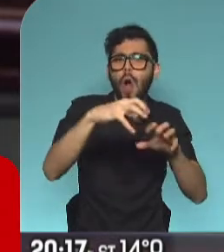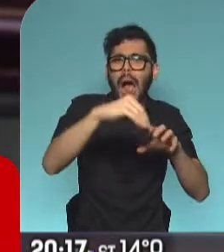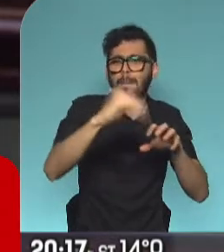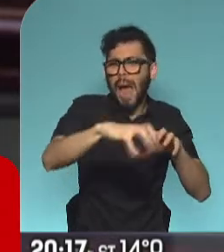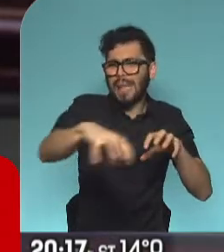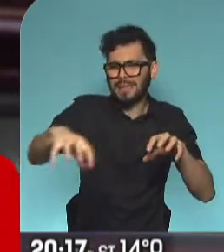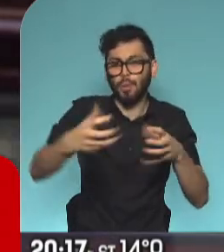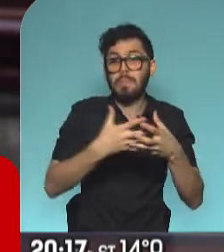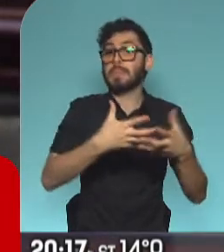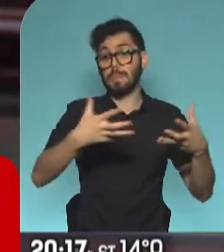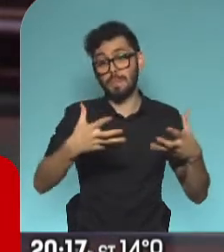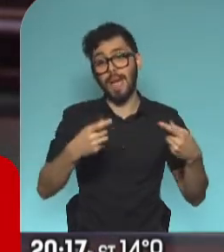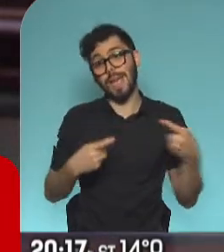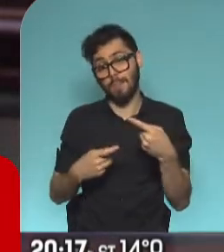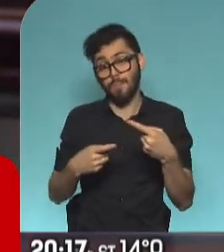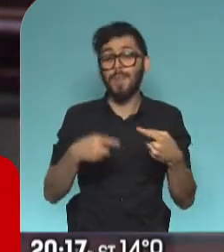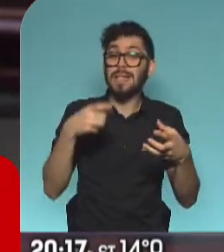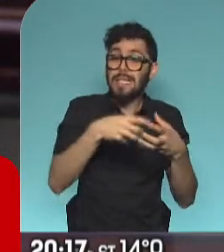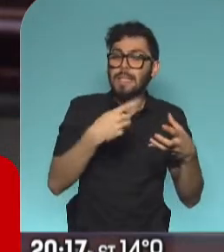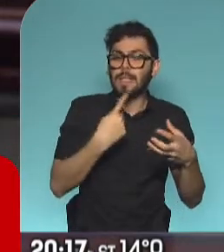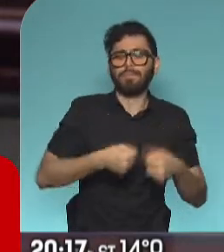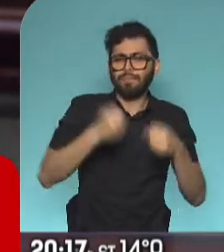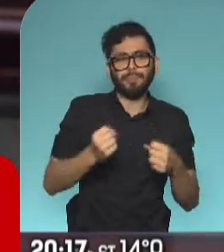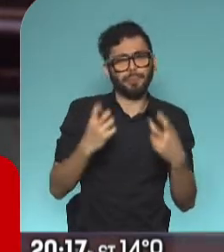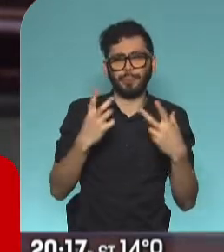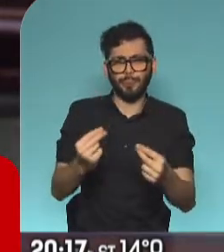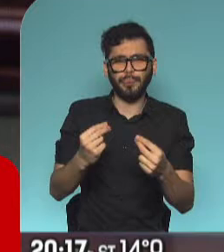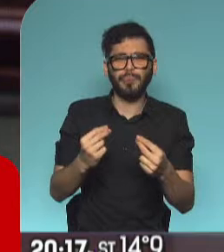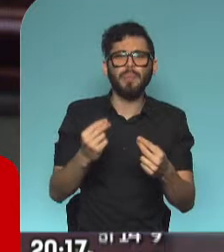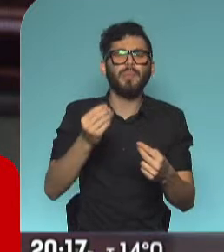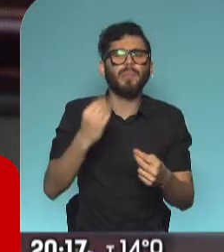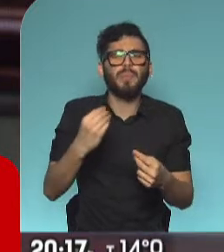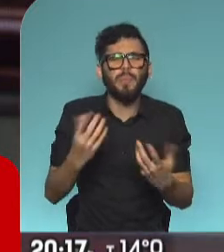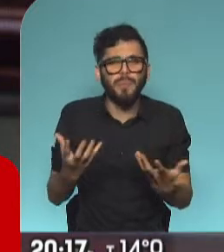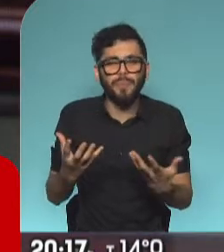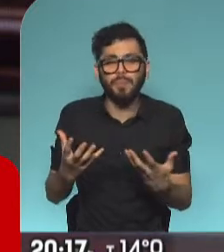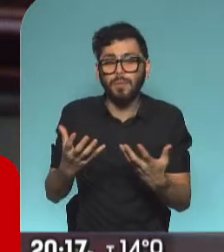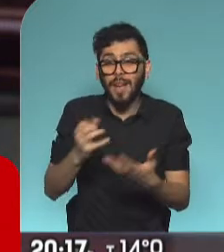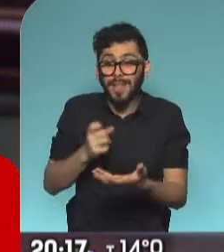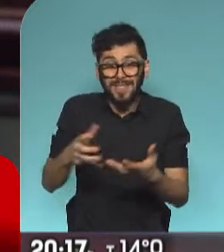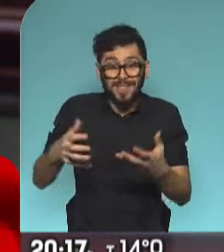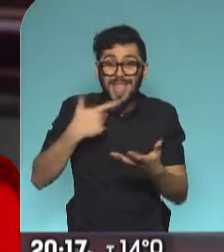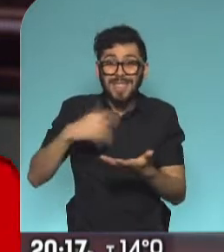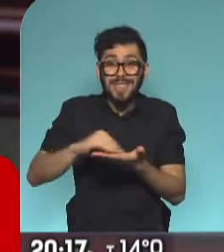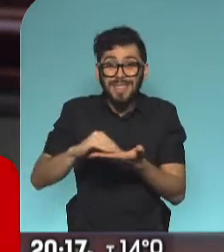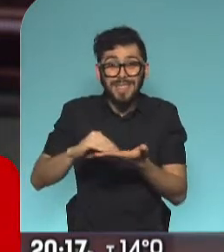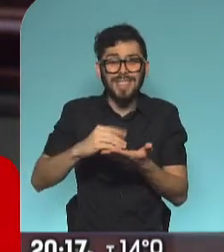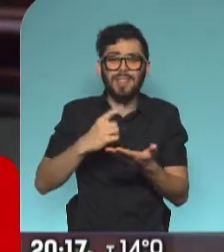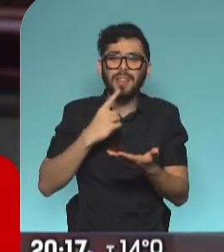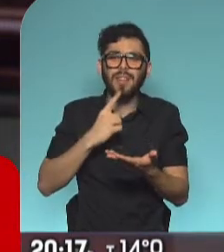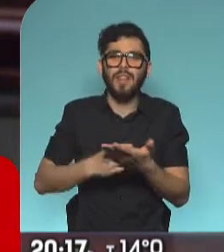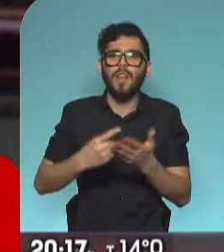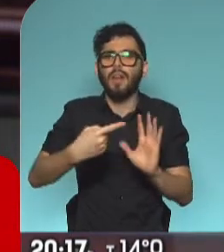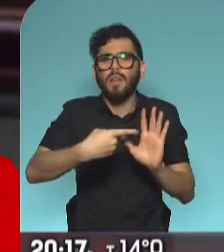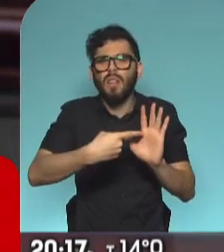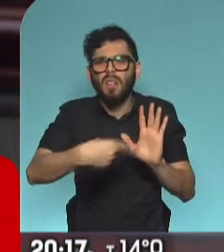mayoritario de Juntos por el Cambio respecto a esto, que era, como vos bien decías, una decisión de trasladar jueces a dedo. Cuando decimos a dedo fue